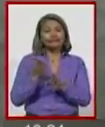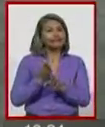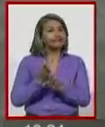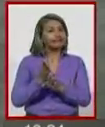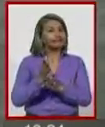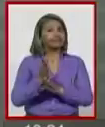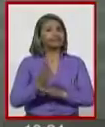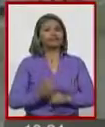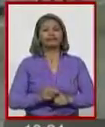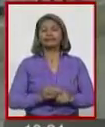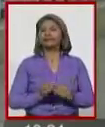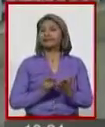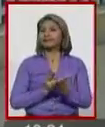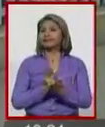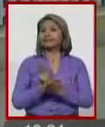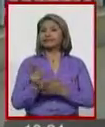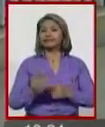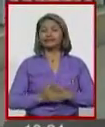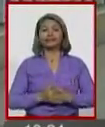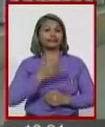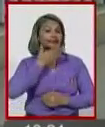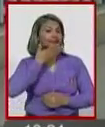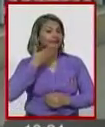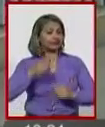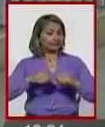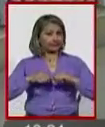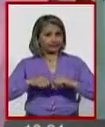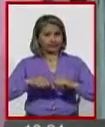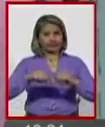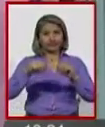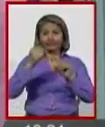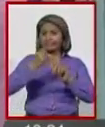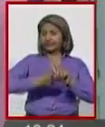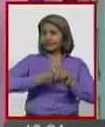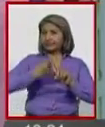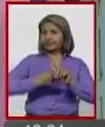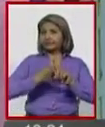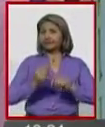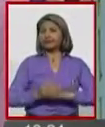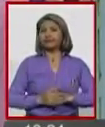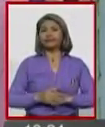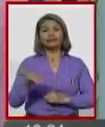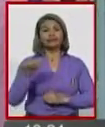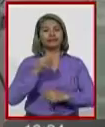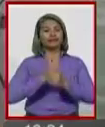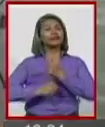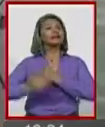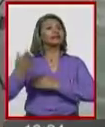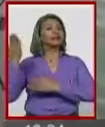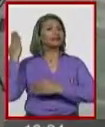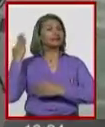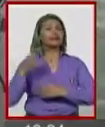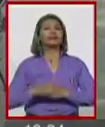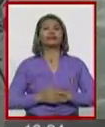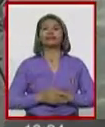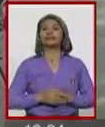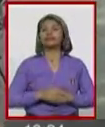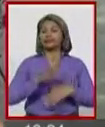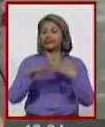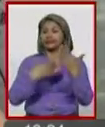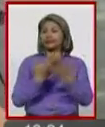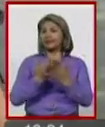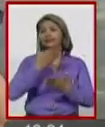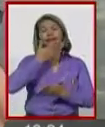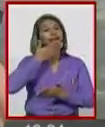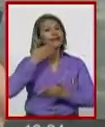¿no?, a las realidades. ¿Sería mejor para usted si se mantuviera en las mensualidades como en la anterior gestión? Y yo pienso que para